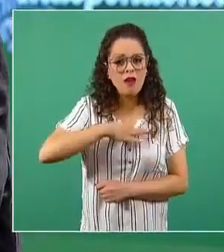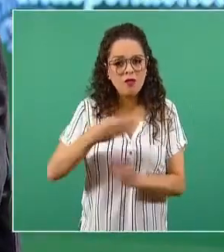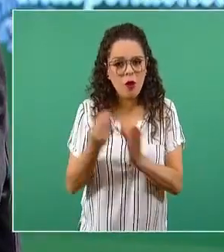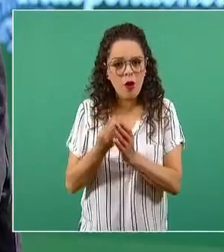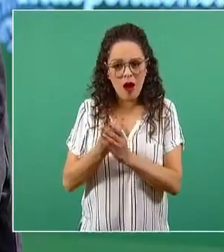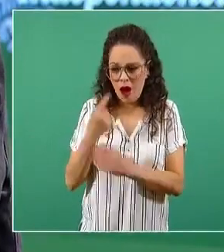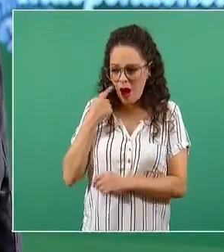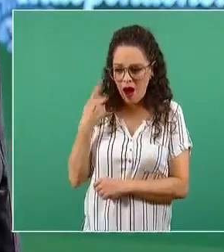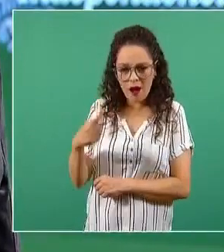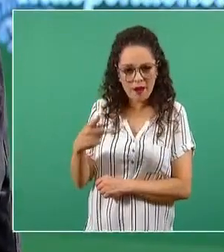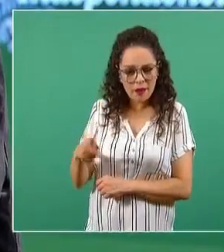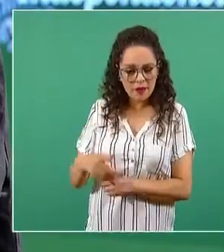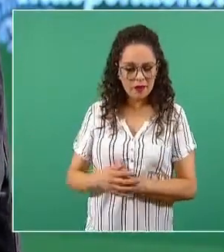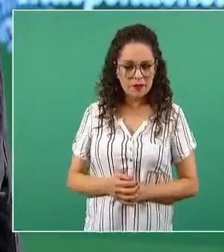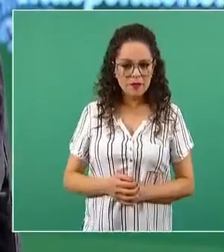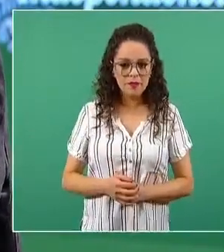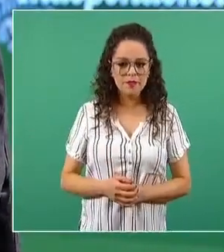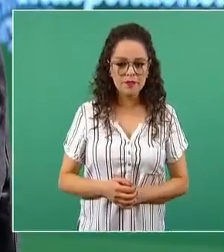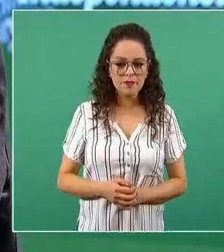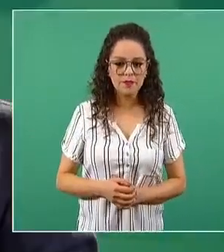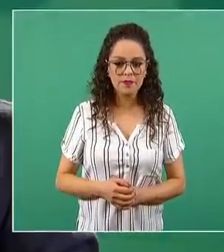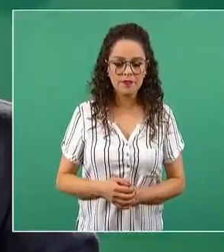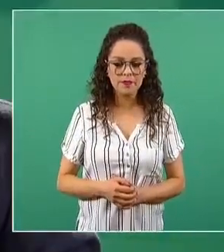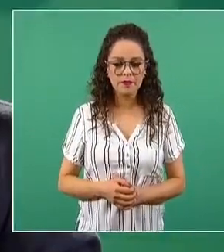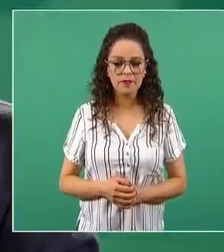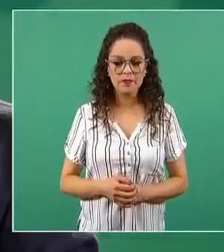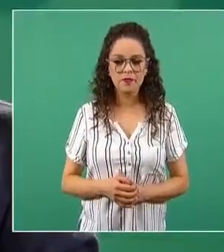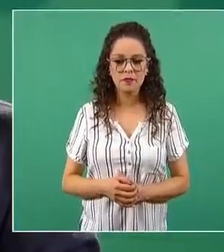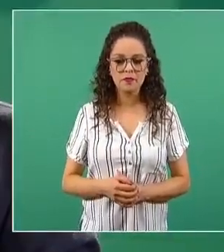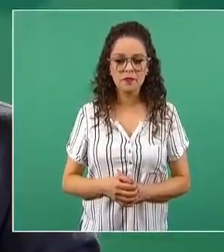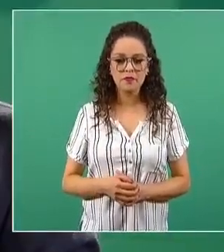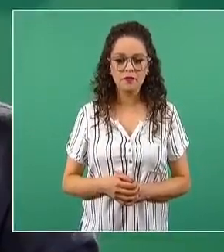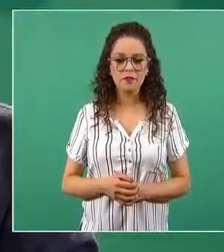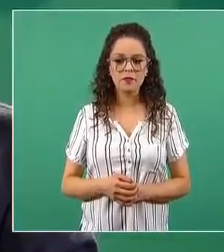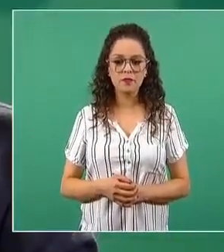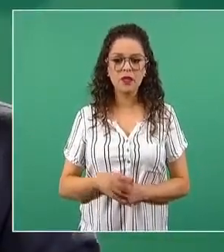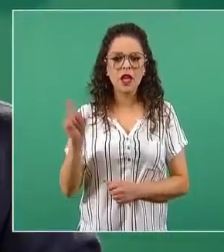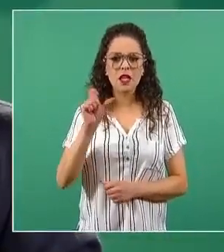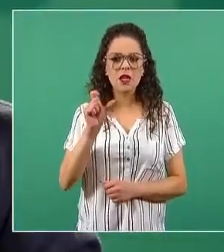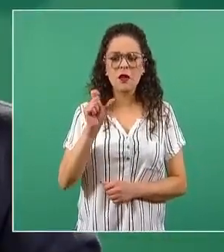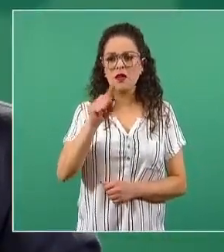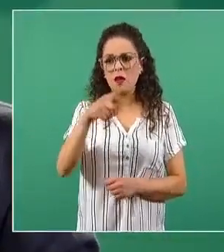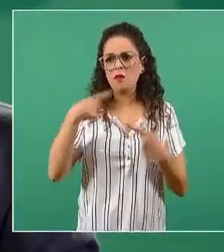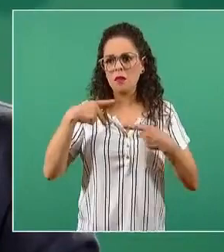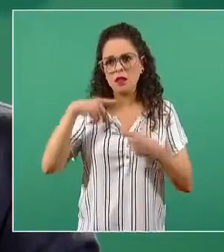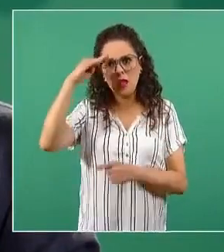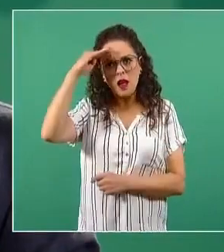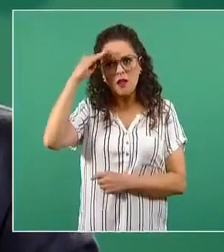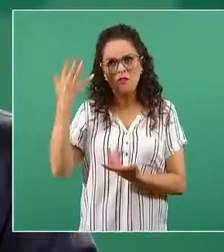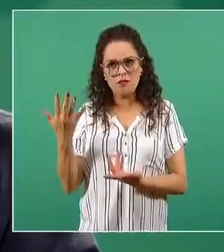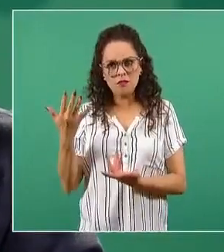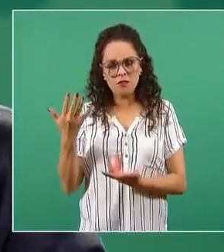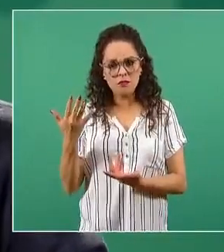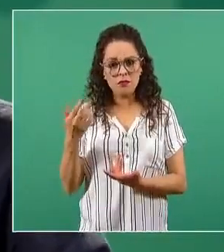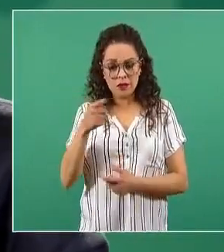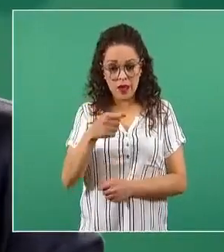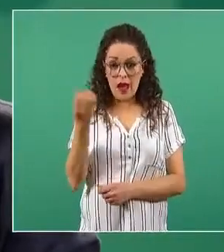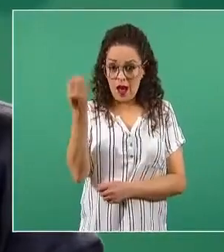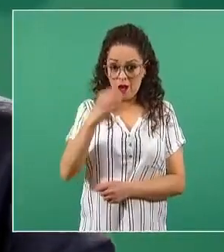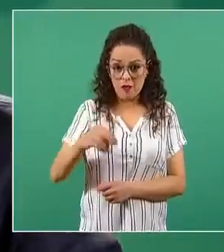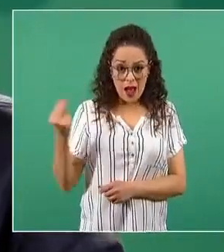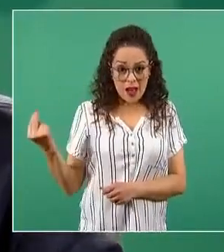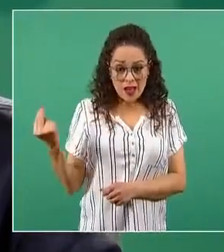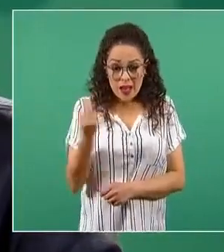conclusión, el colega que se lo preguntó o cualquiera que esté en esa situación, no tengan la expectativa de que es